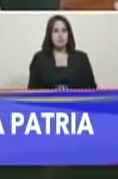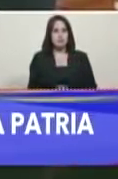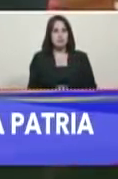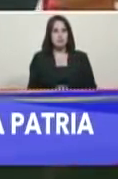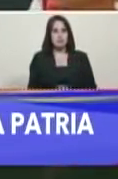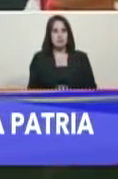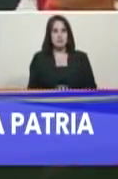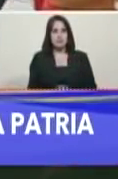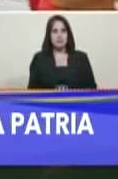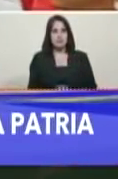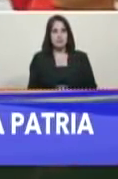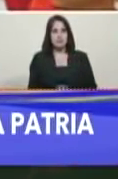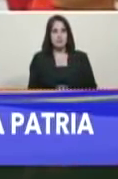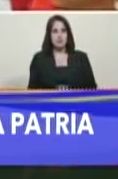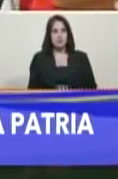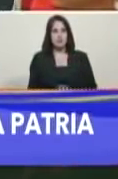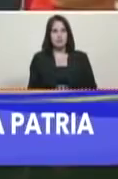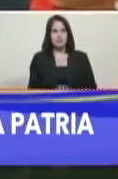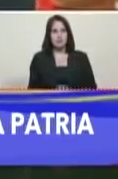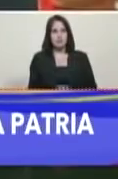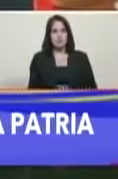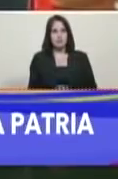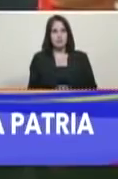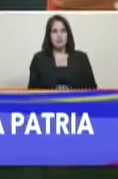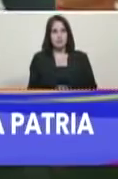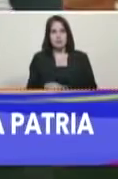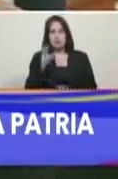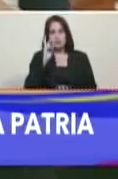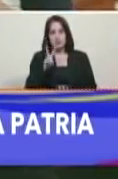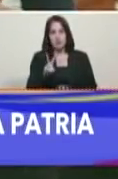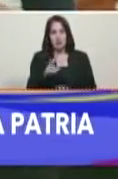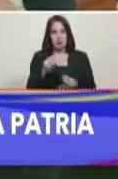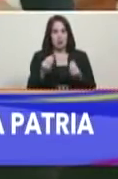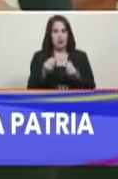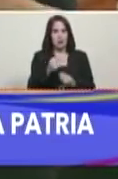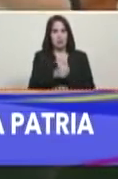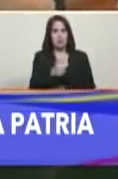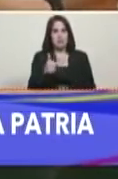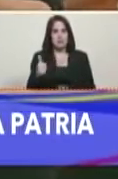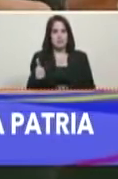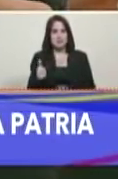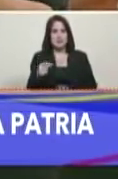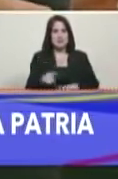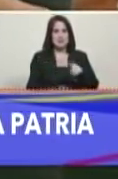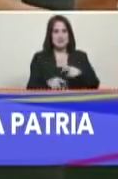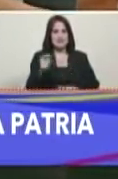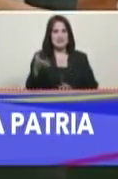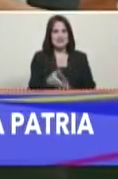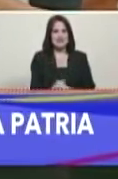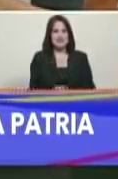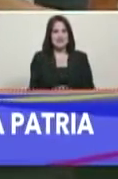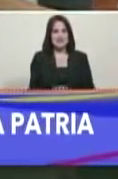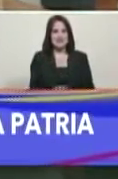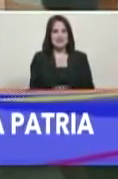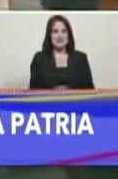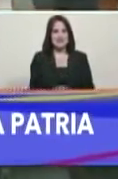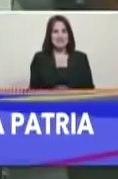maqueta donde puede reflejarse cada una de estas cuestiones que yo le estoy mencionando en este